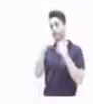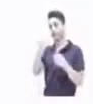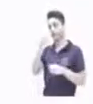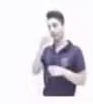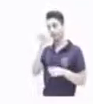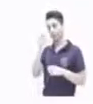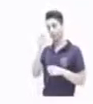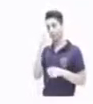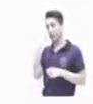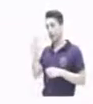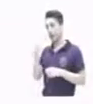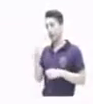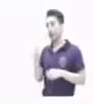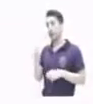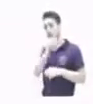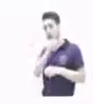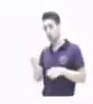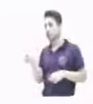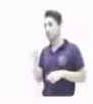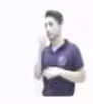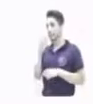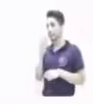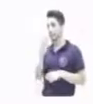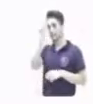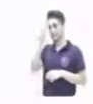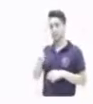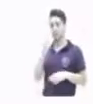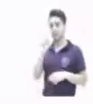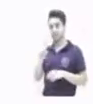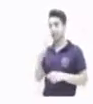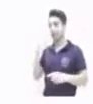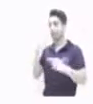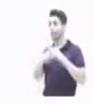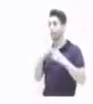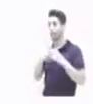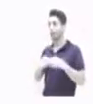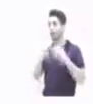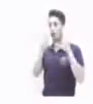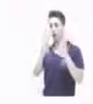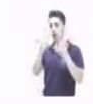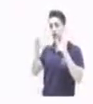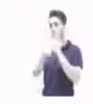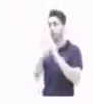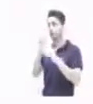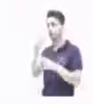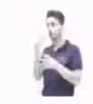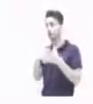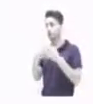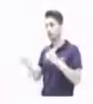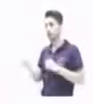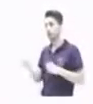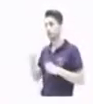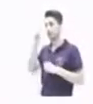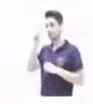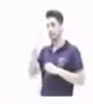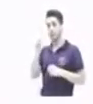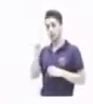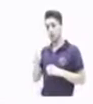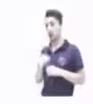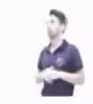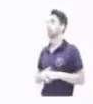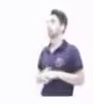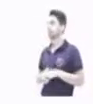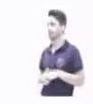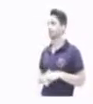8 factorial sobre 3 factorial por 8 menos 3